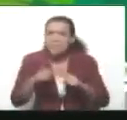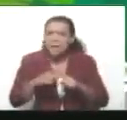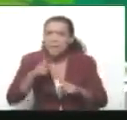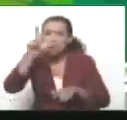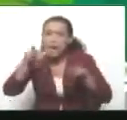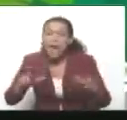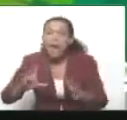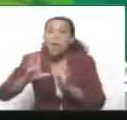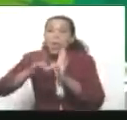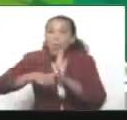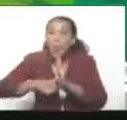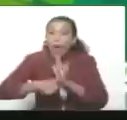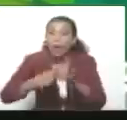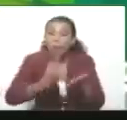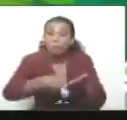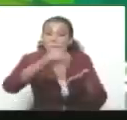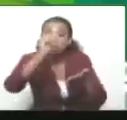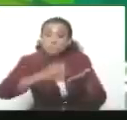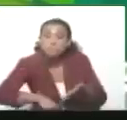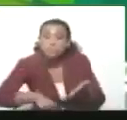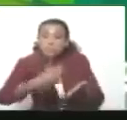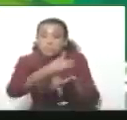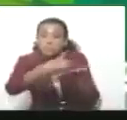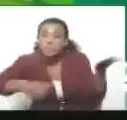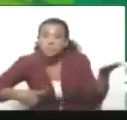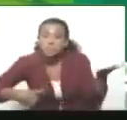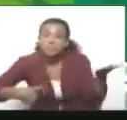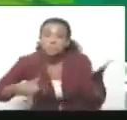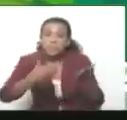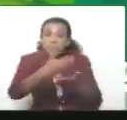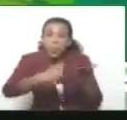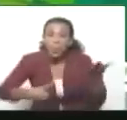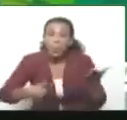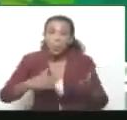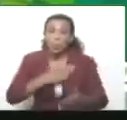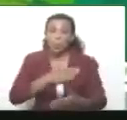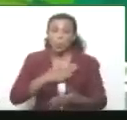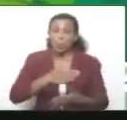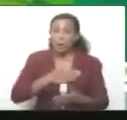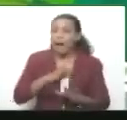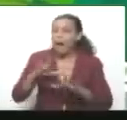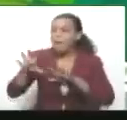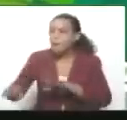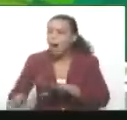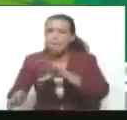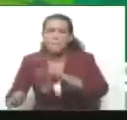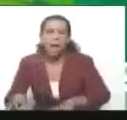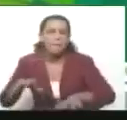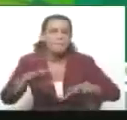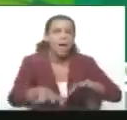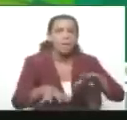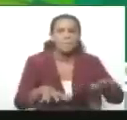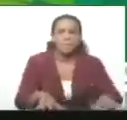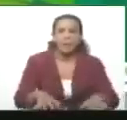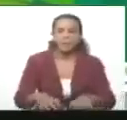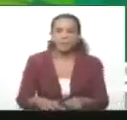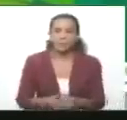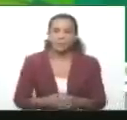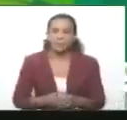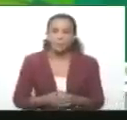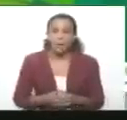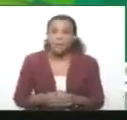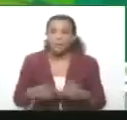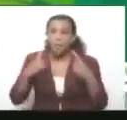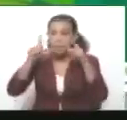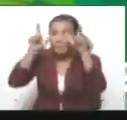para luego proceder a explorar su colonización mandan a un